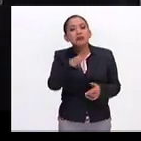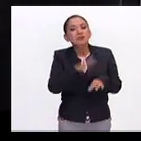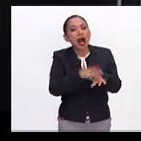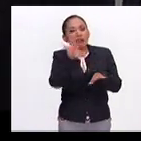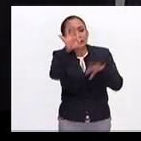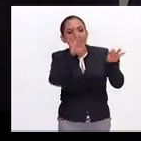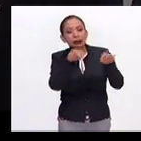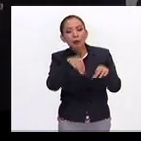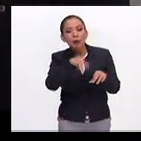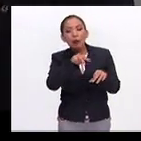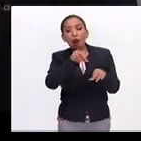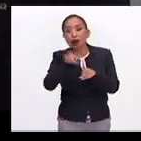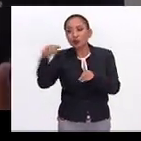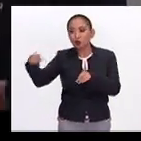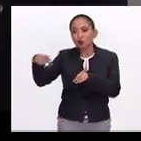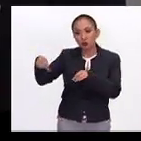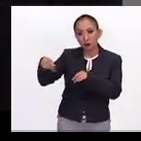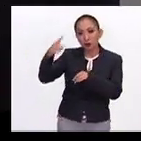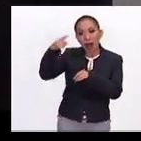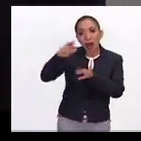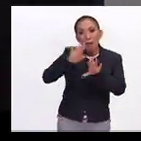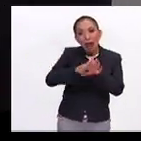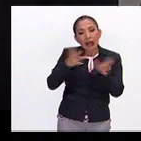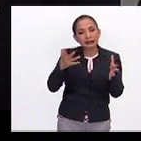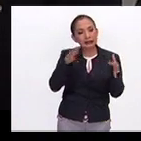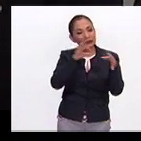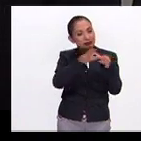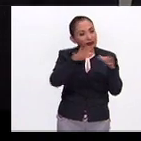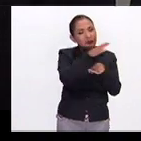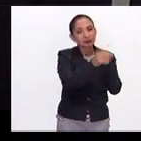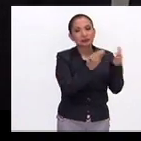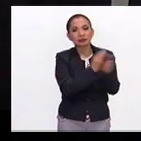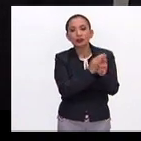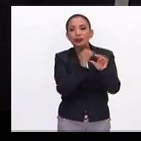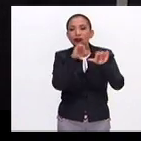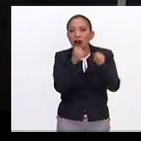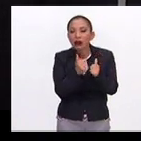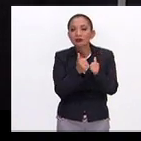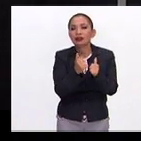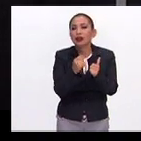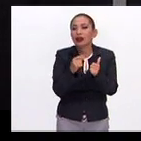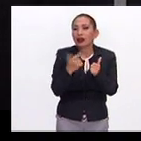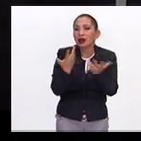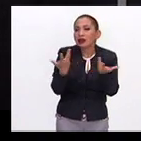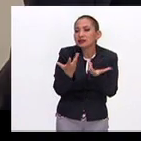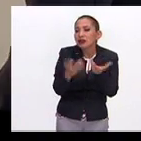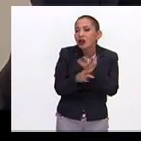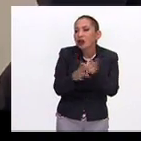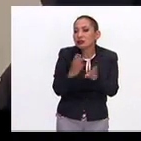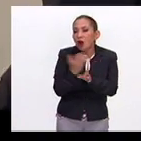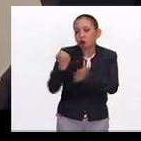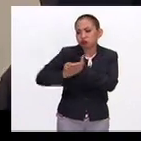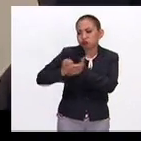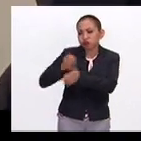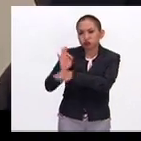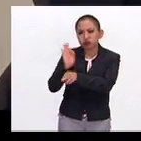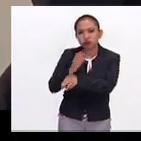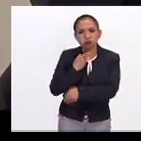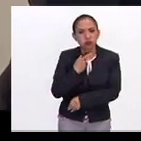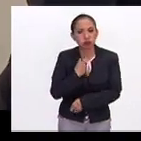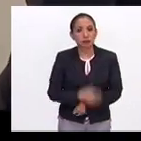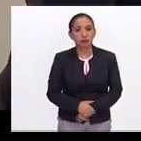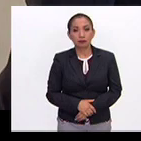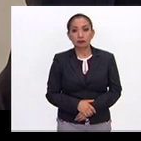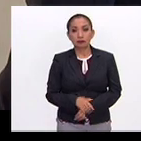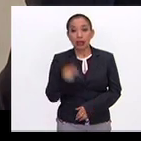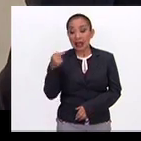más en el MUAC, precisamente para hacer más clic con este mundo de artistas que están haciendo cosas o activismo político? Pues mira, por lo pronto